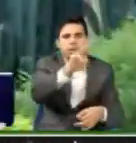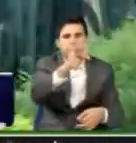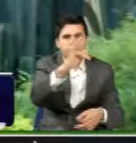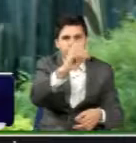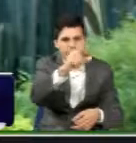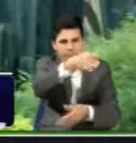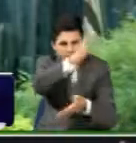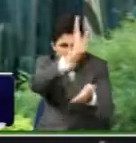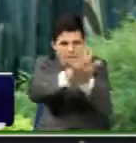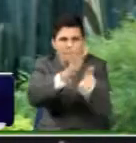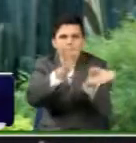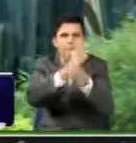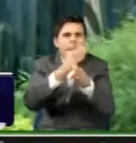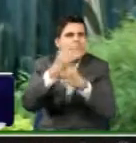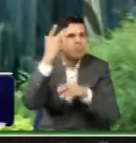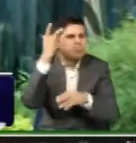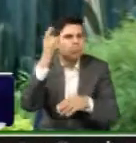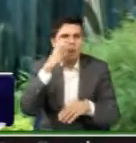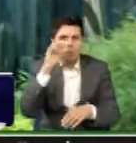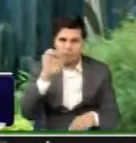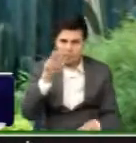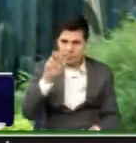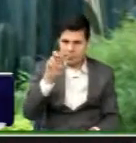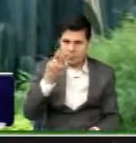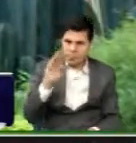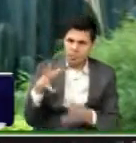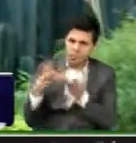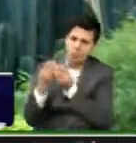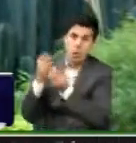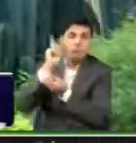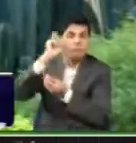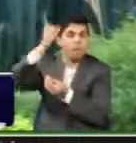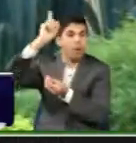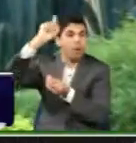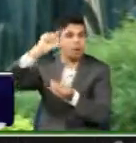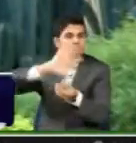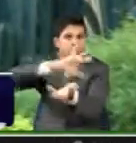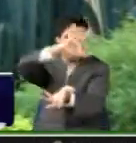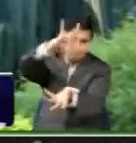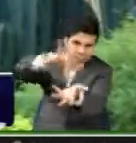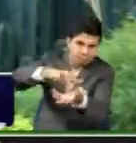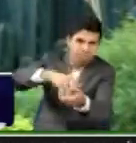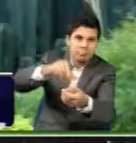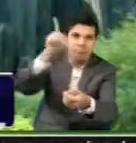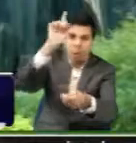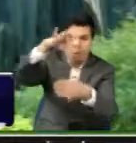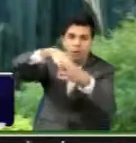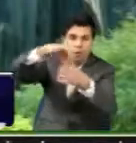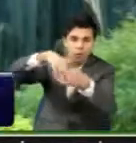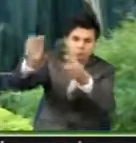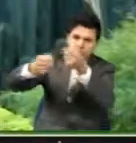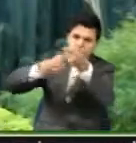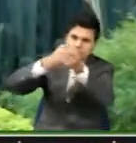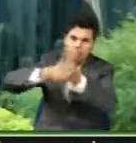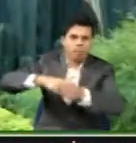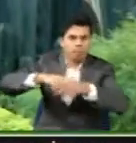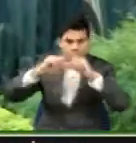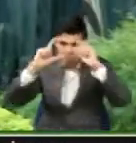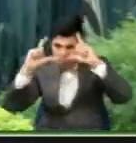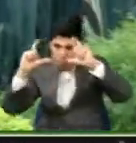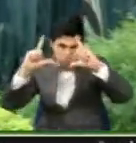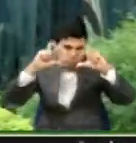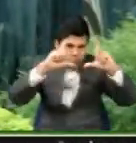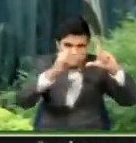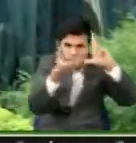recordemos, el hecho se presentó cuando Ever acompañaba al Partido Liberal a una entrega de avales en la provincia de García Rovira. Justamente él hacía su trabajo y